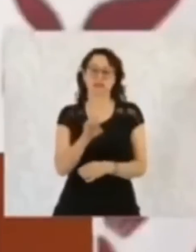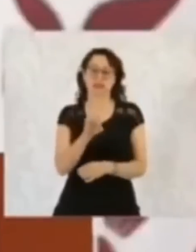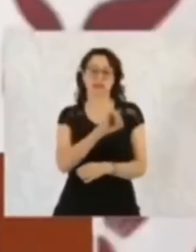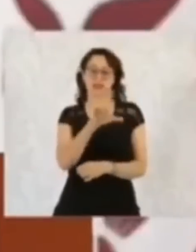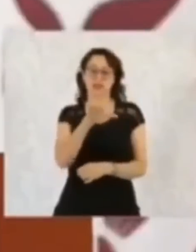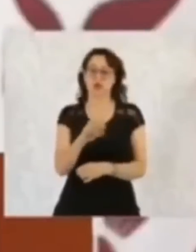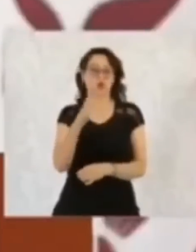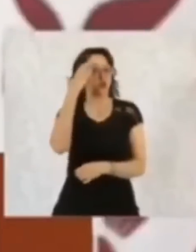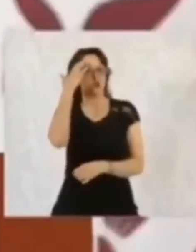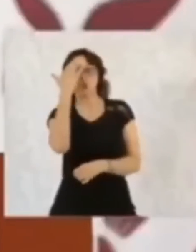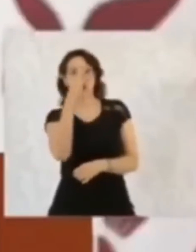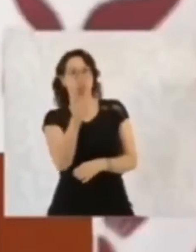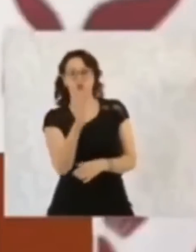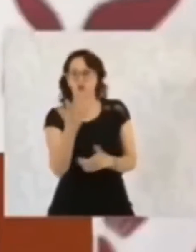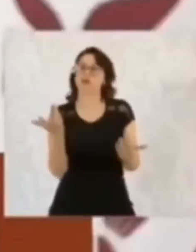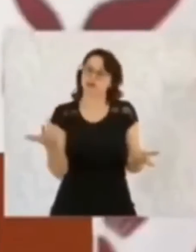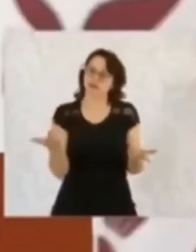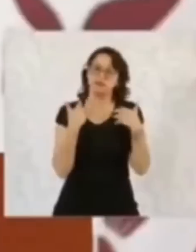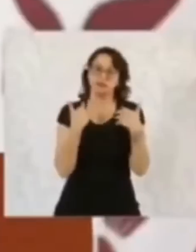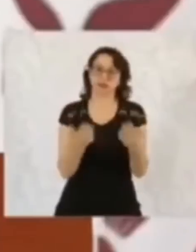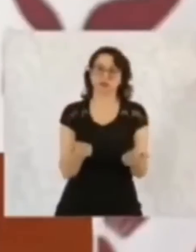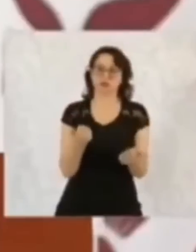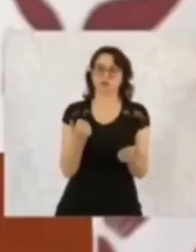es importante que las nuevas generaciones